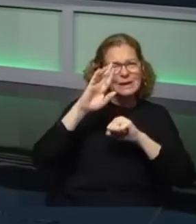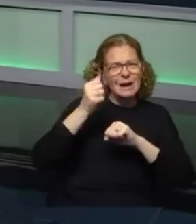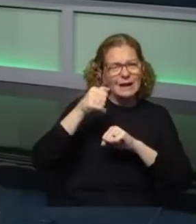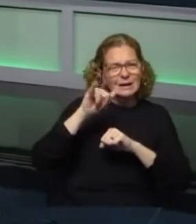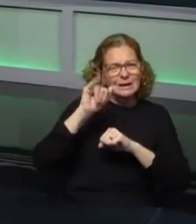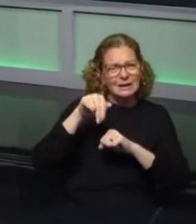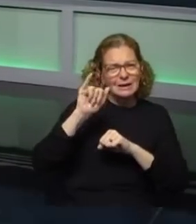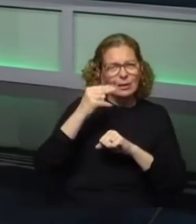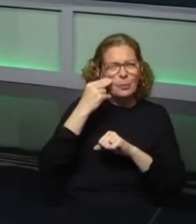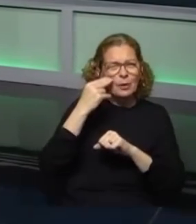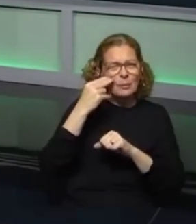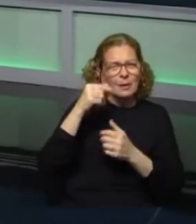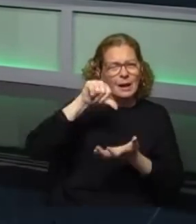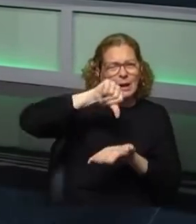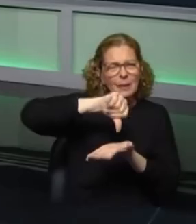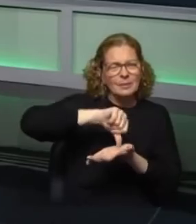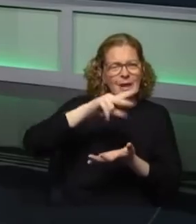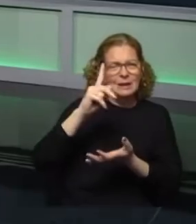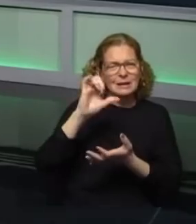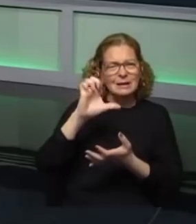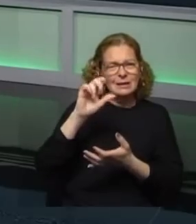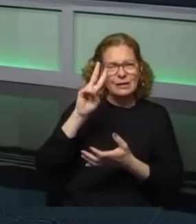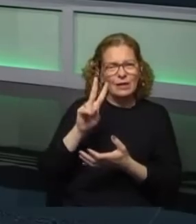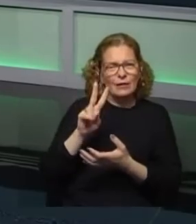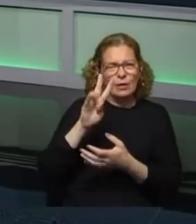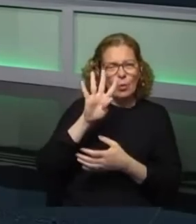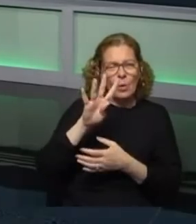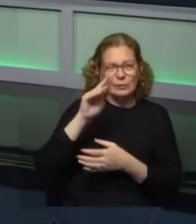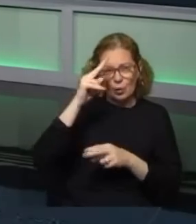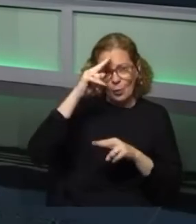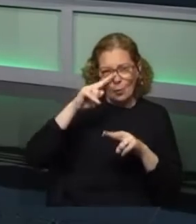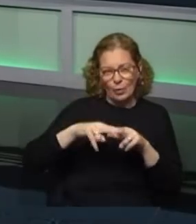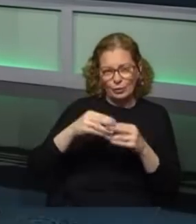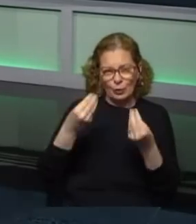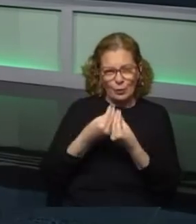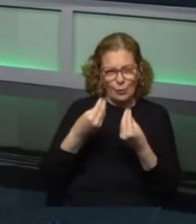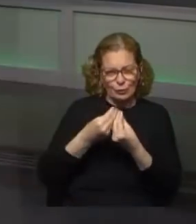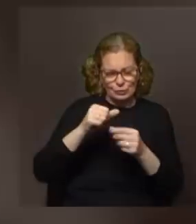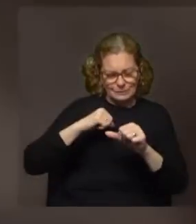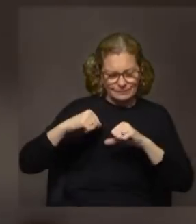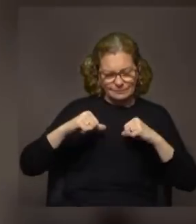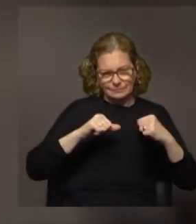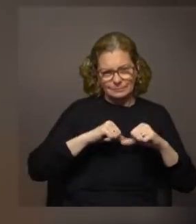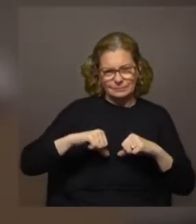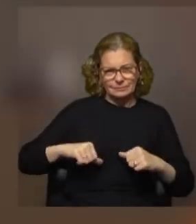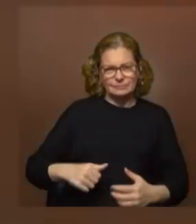afectaron particularmente la capital kiev dejando por el momento cuatro muertos y decenas de heridos